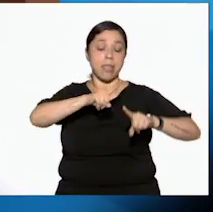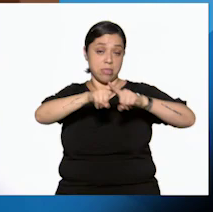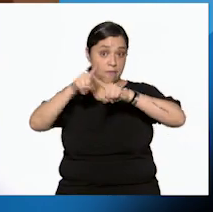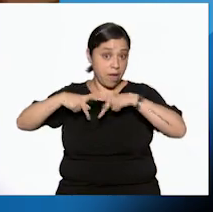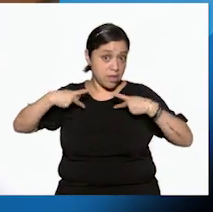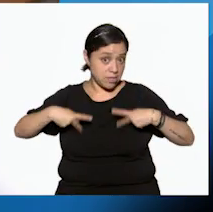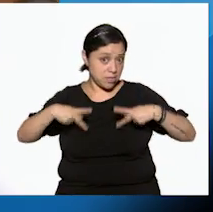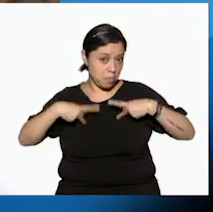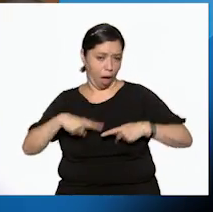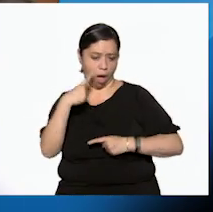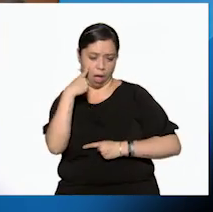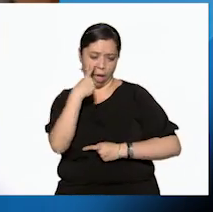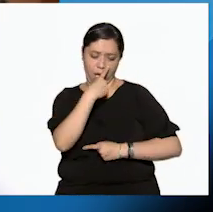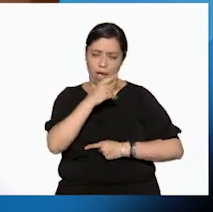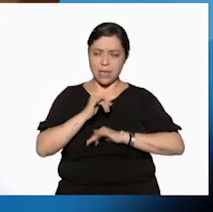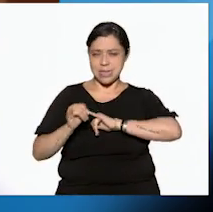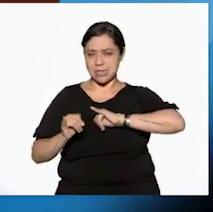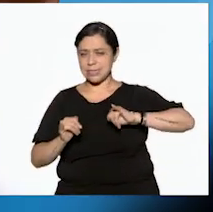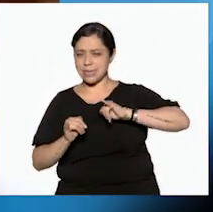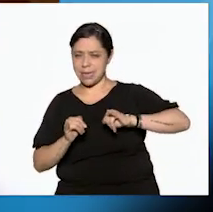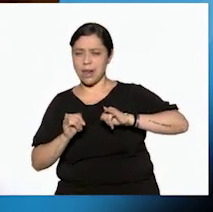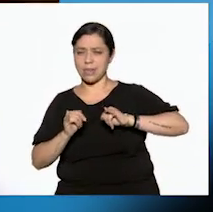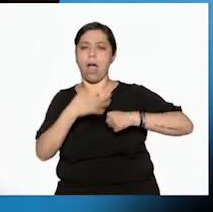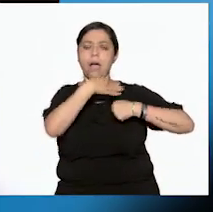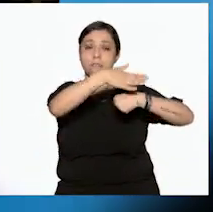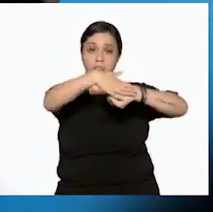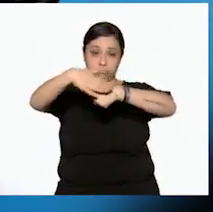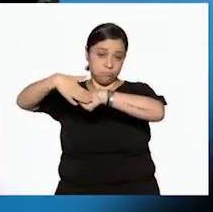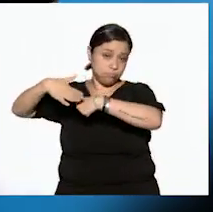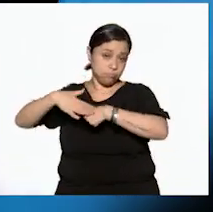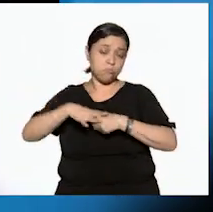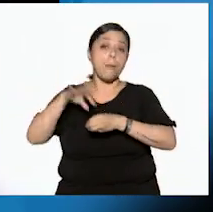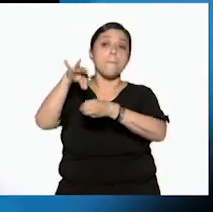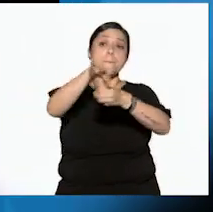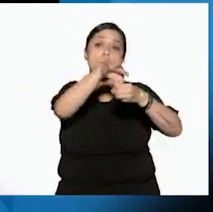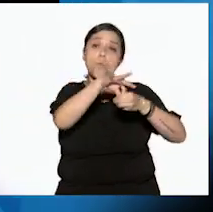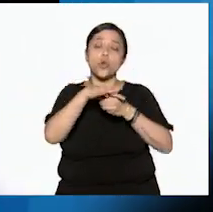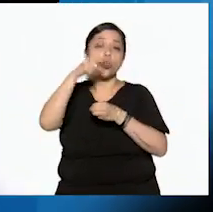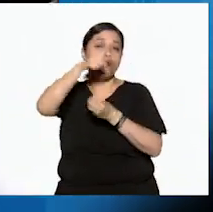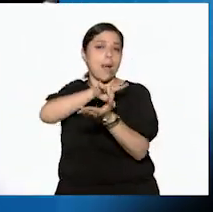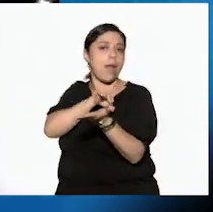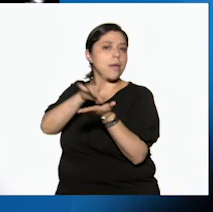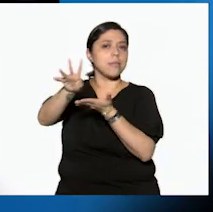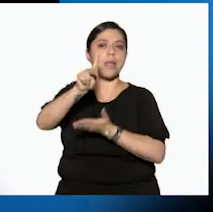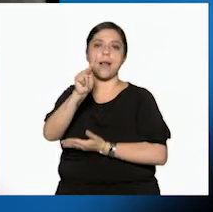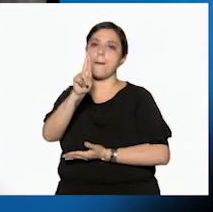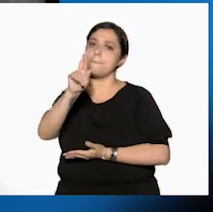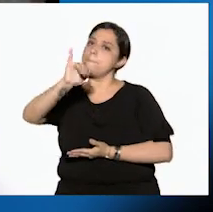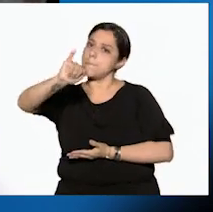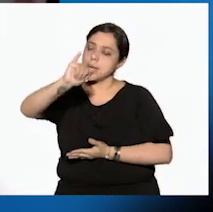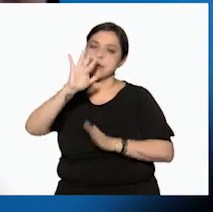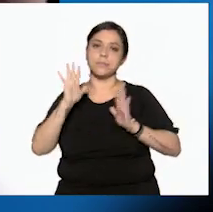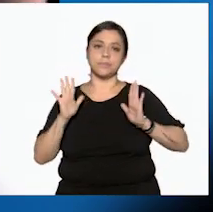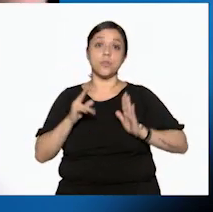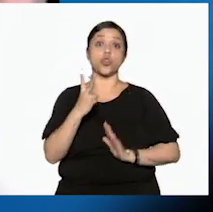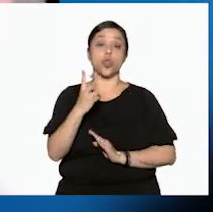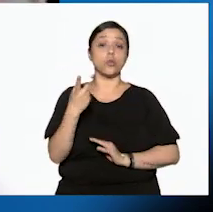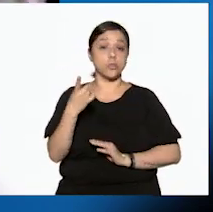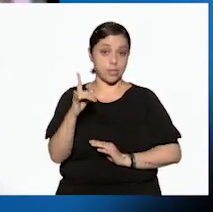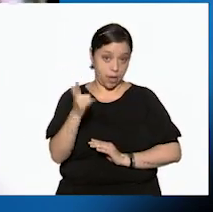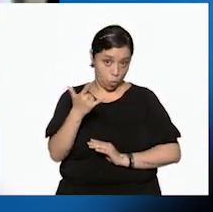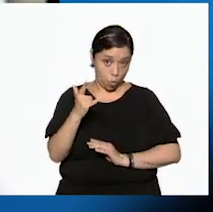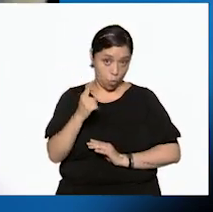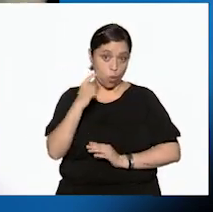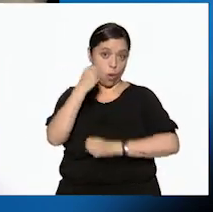de izquierda lanzaron la campaña del voto útil para sacar al PRI de la presidencia de la República. El 2 de julio del año